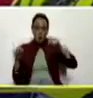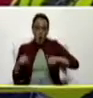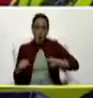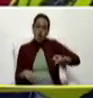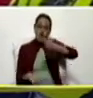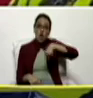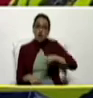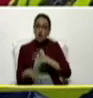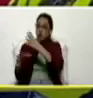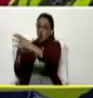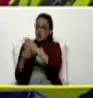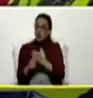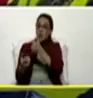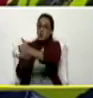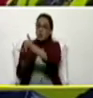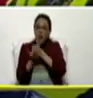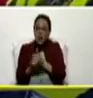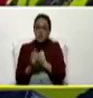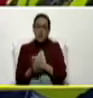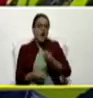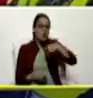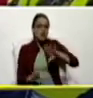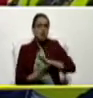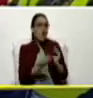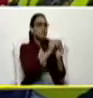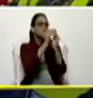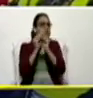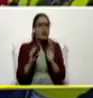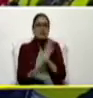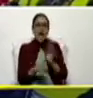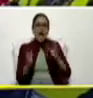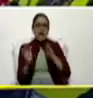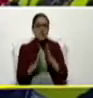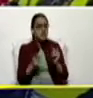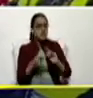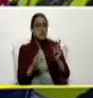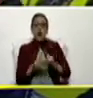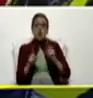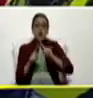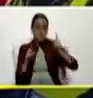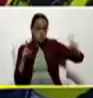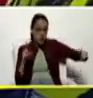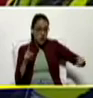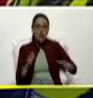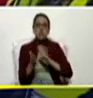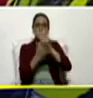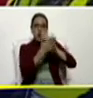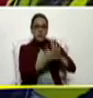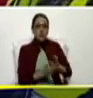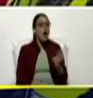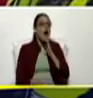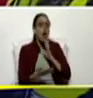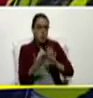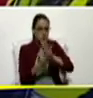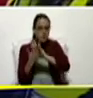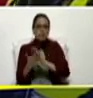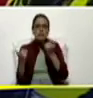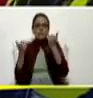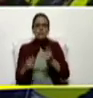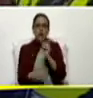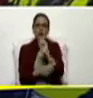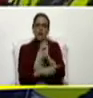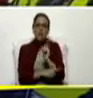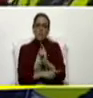en menos de 24 horas está restituido el servicio eléctrico el servicio de agua potable presidente pero